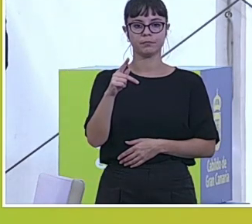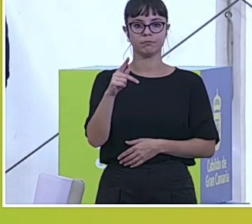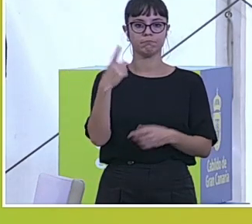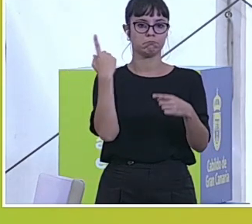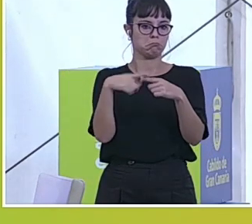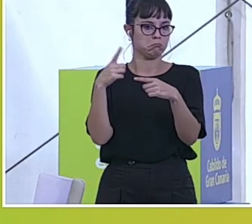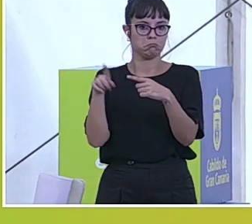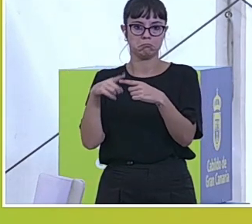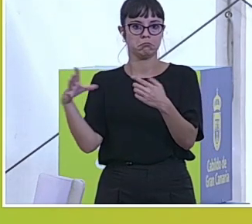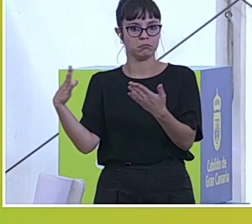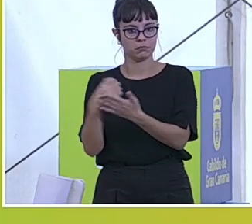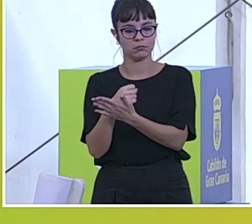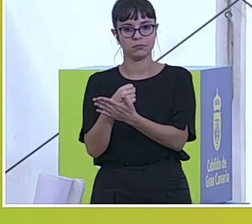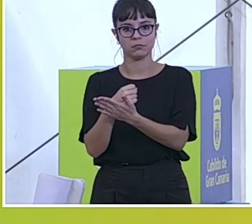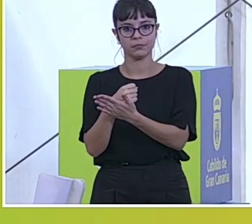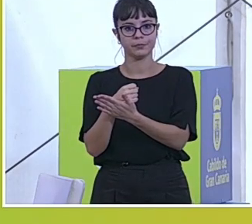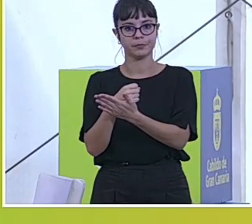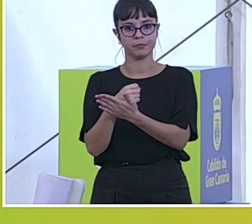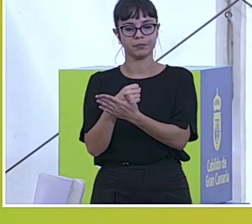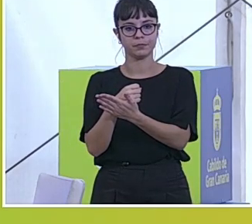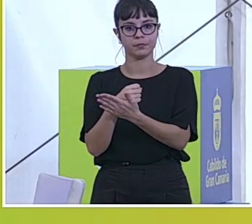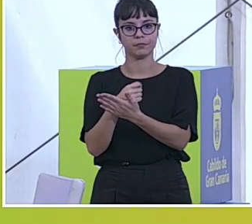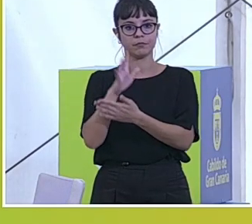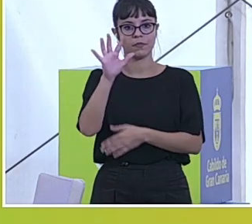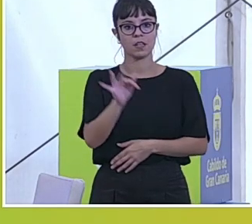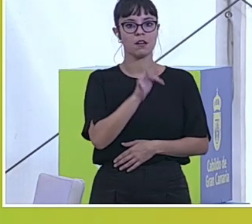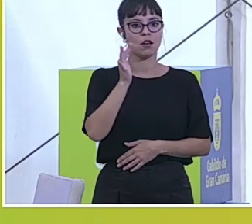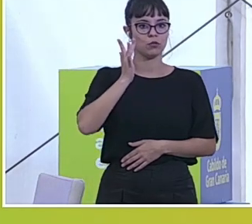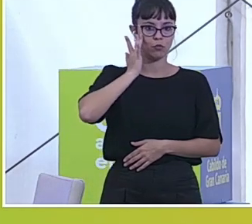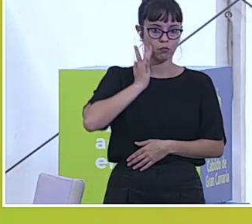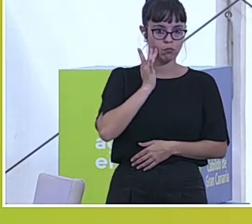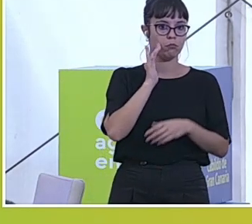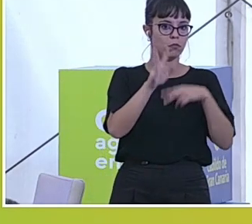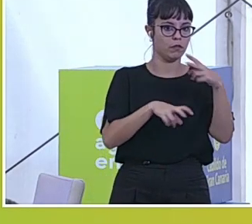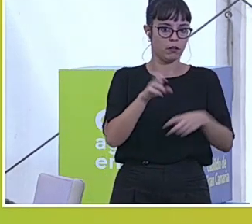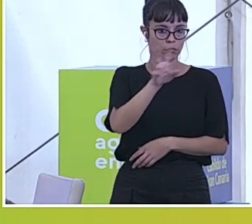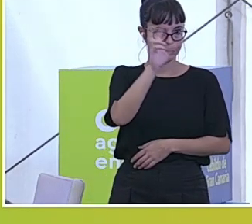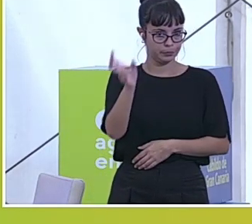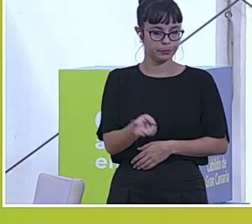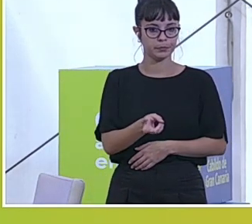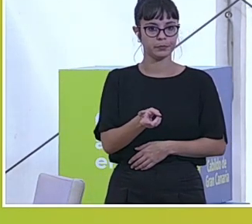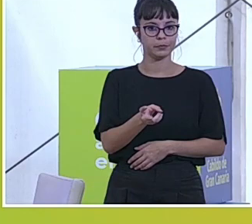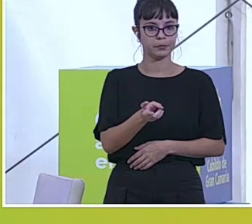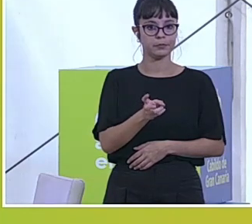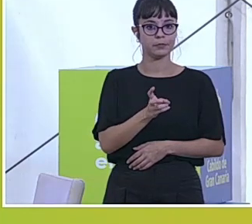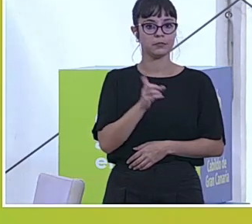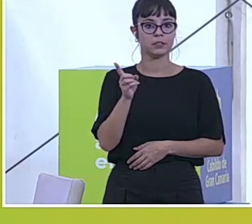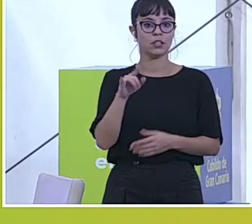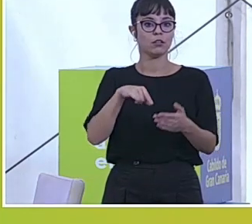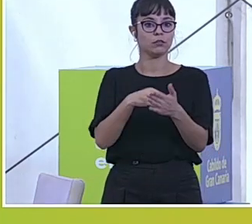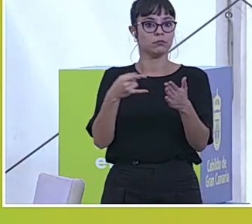el sistema del electrolizador, el electrolizador en sí, sino también el purificador, etcétera. O sea, digamos que es una solución